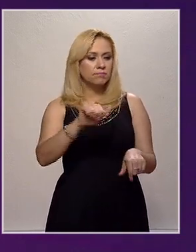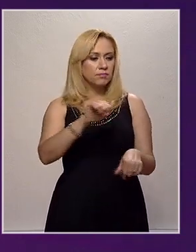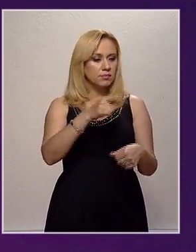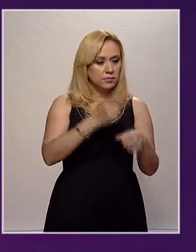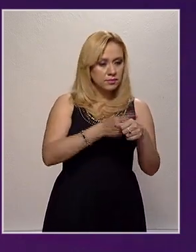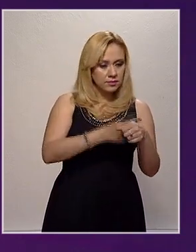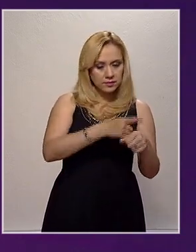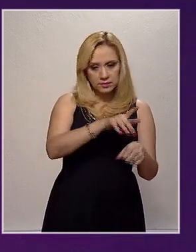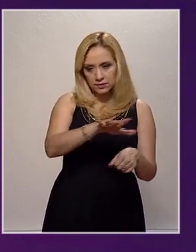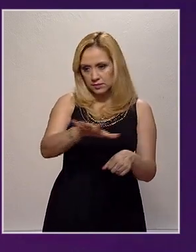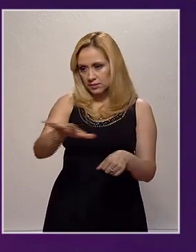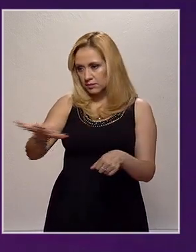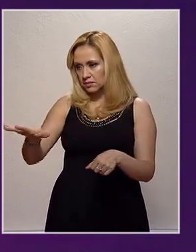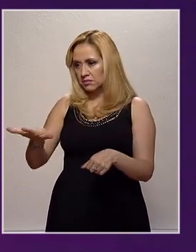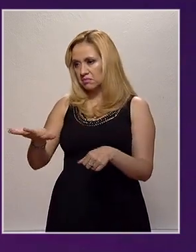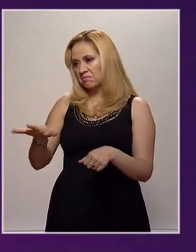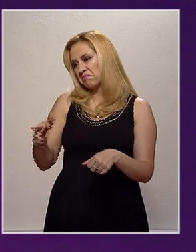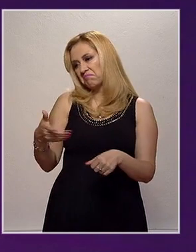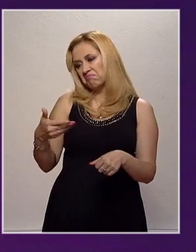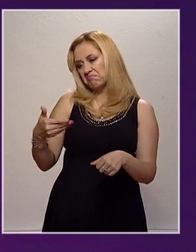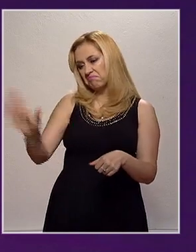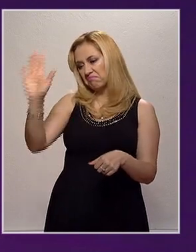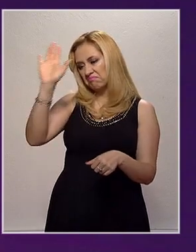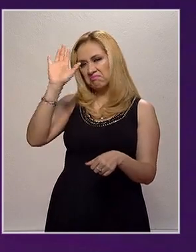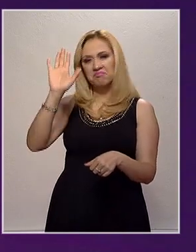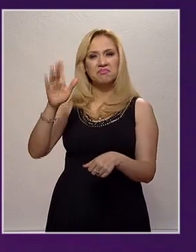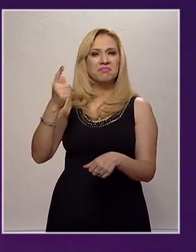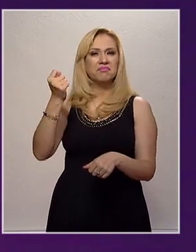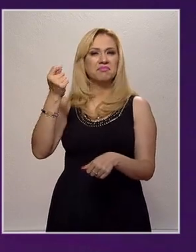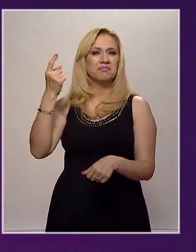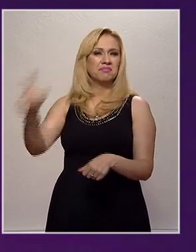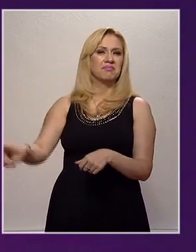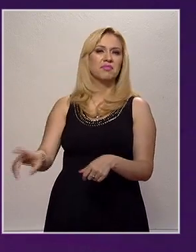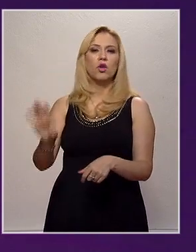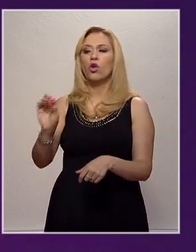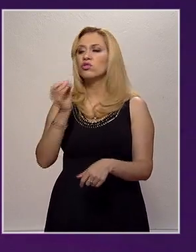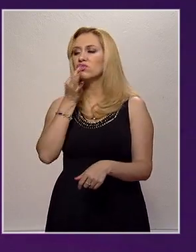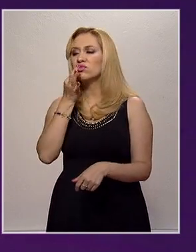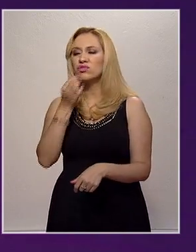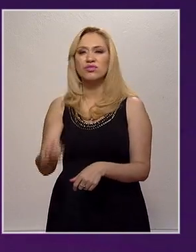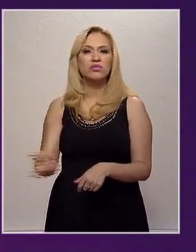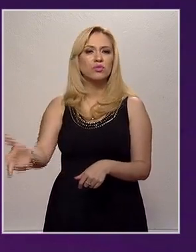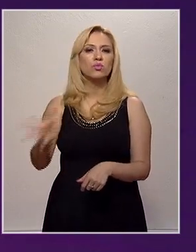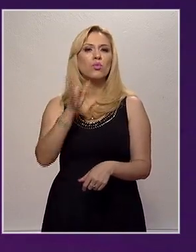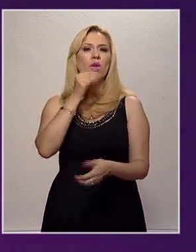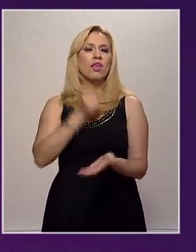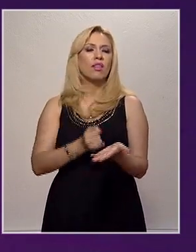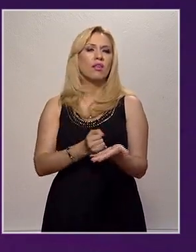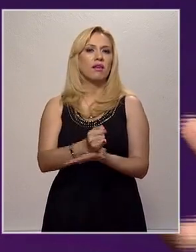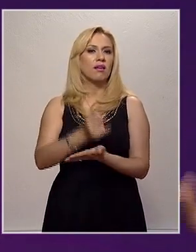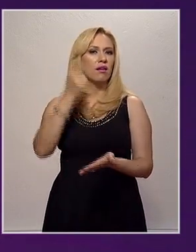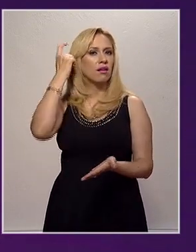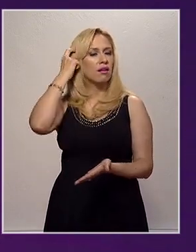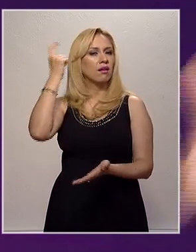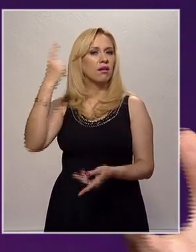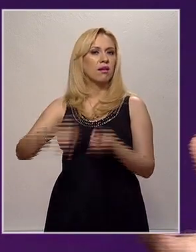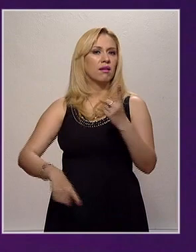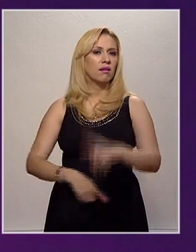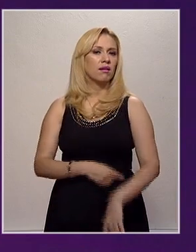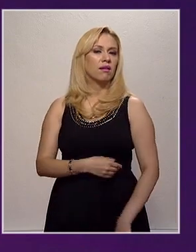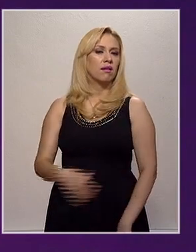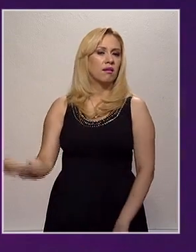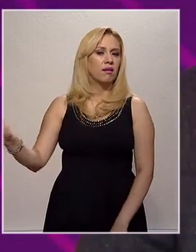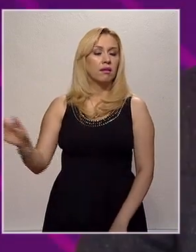como menos que humanos, o sea, cosificados o infantilizados porque no tienen la capacidad de tomar decisiones, más toda